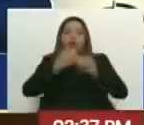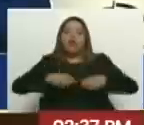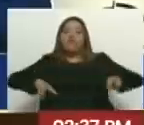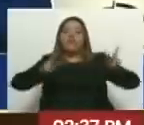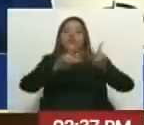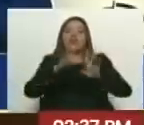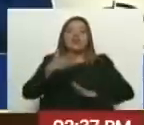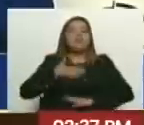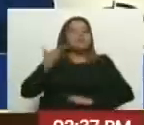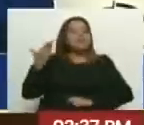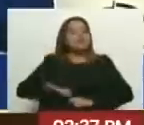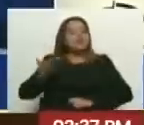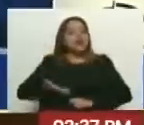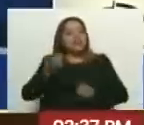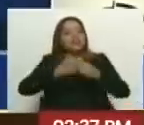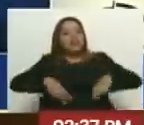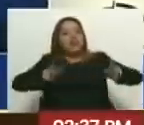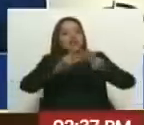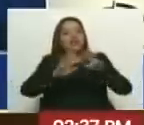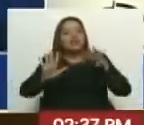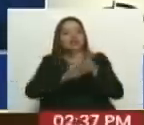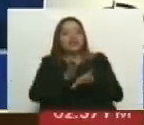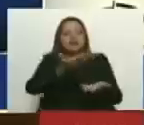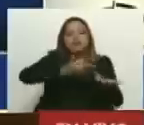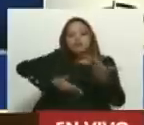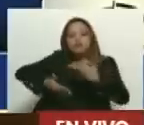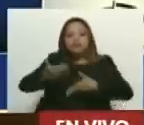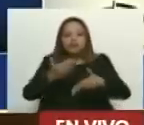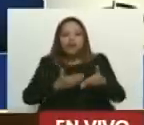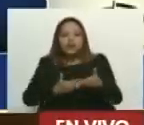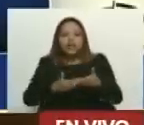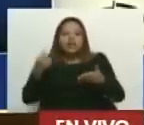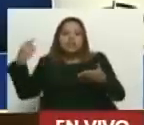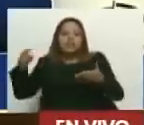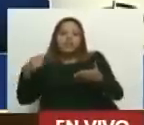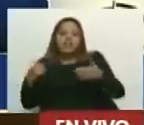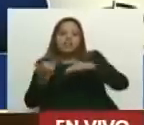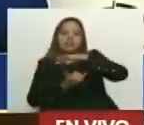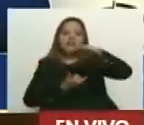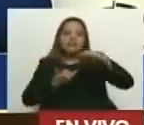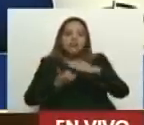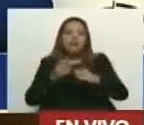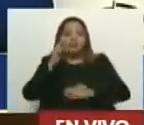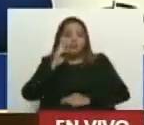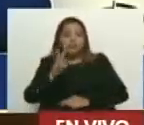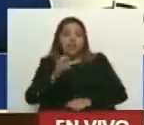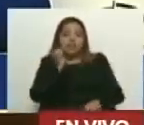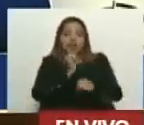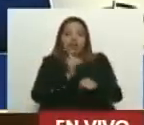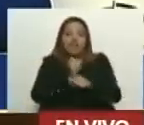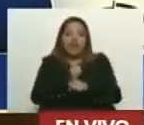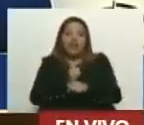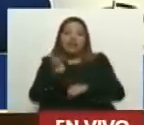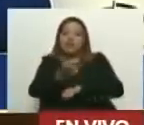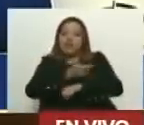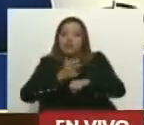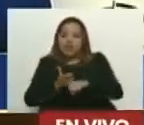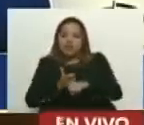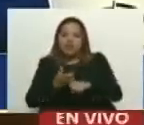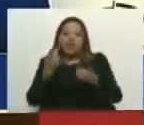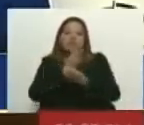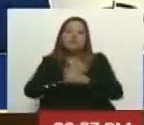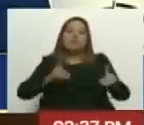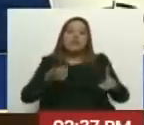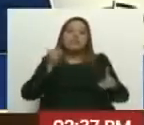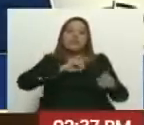mí es sagrado, el principio de cooperación entre poderes públicos. Vean cuando funciona el Estado, cuando la democracia